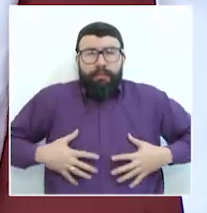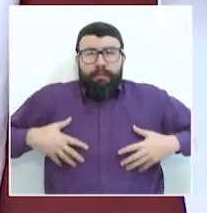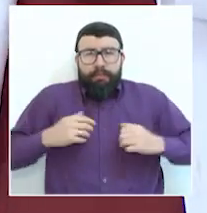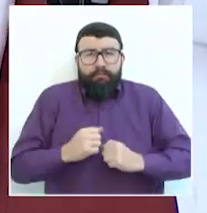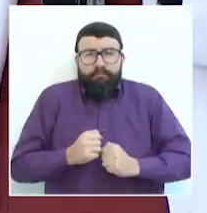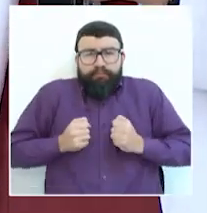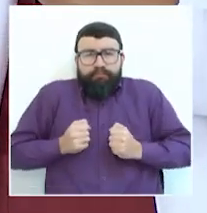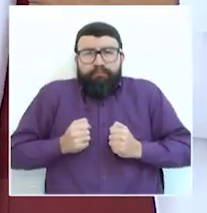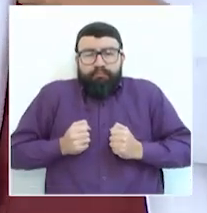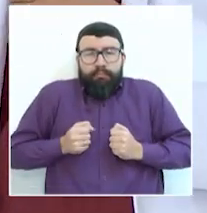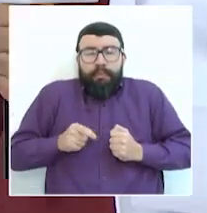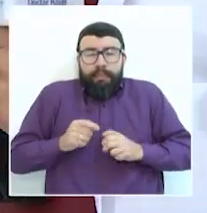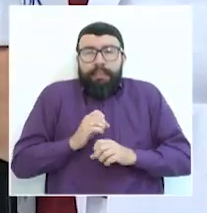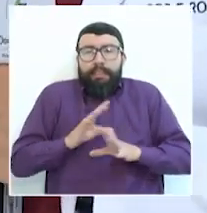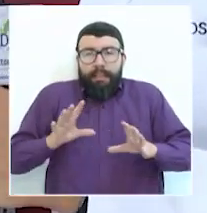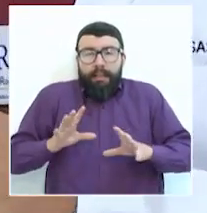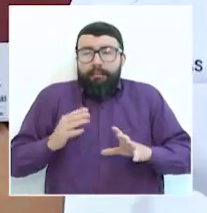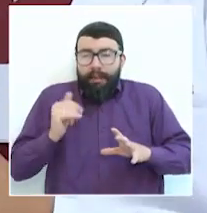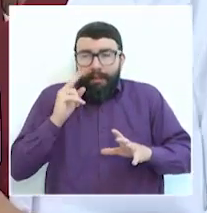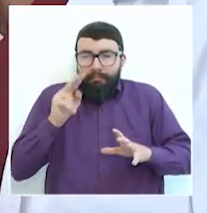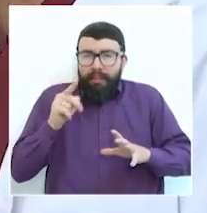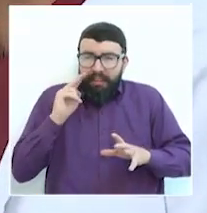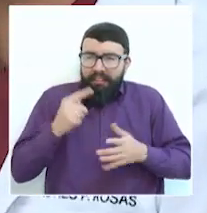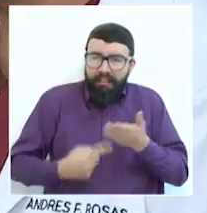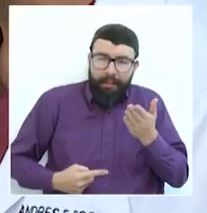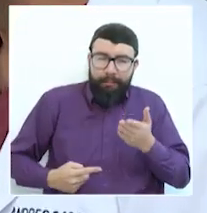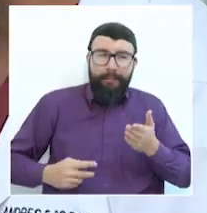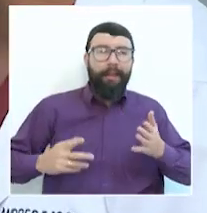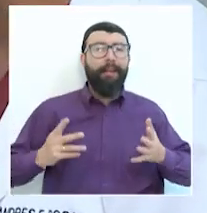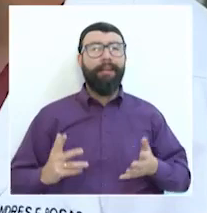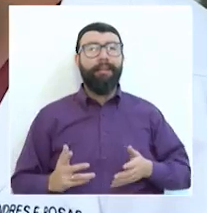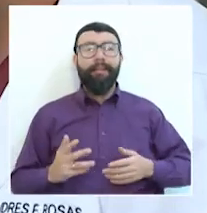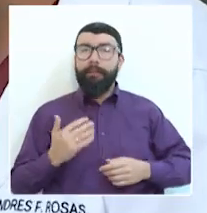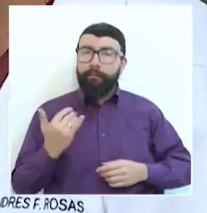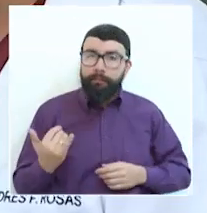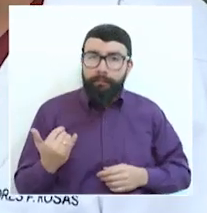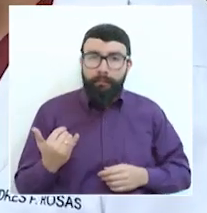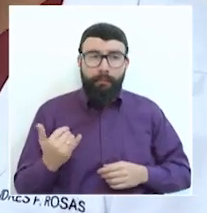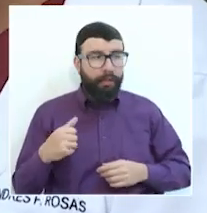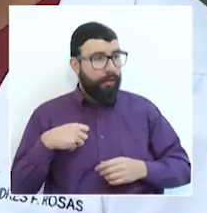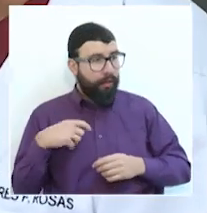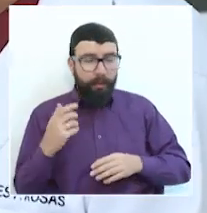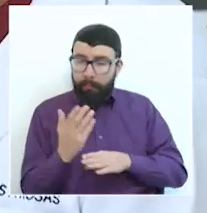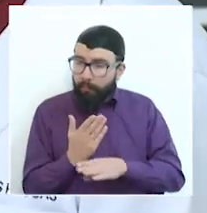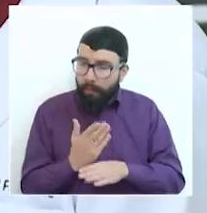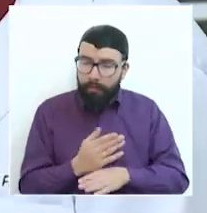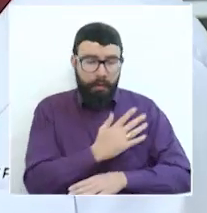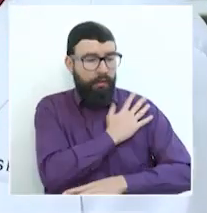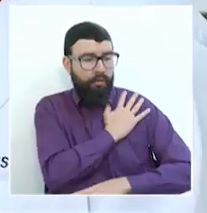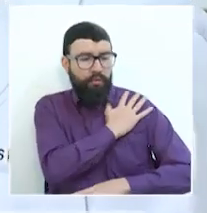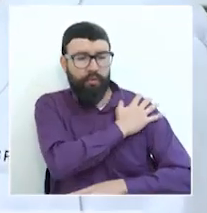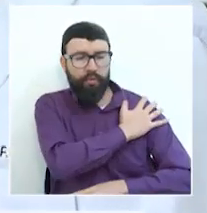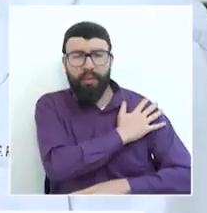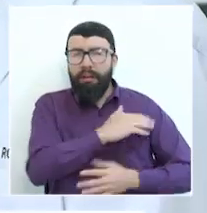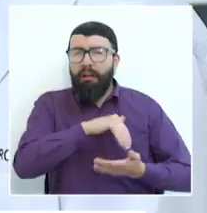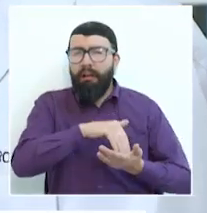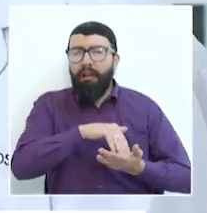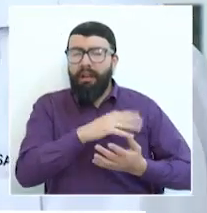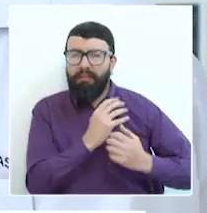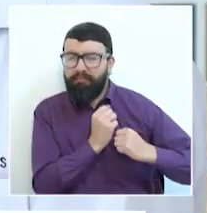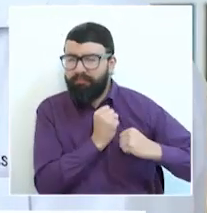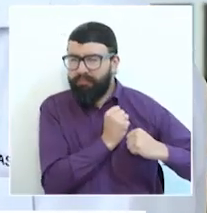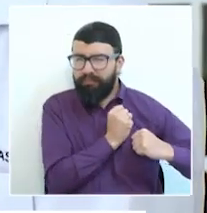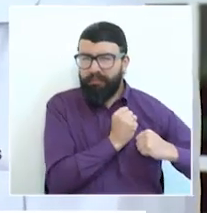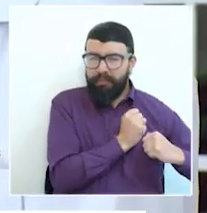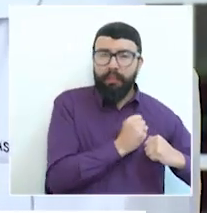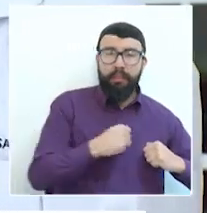Claro, ahí lo que estamos viendo es realmente que esta debilidad me está ganando acá. Y cuando yo